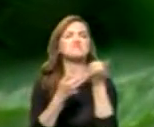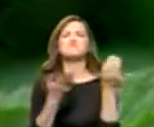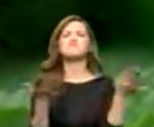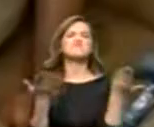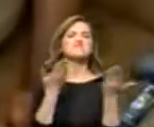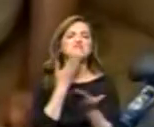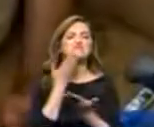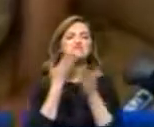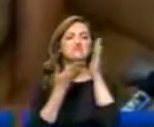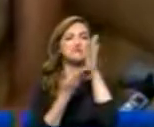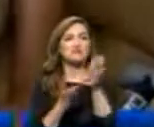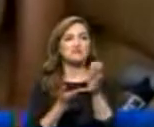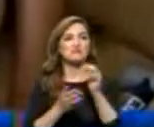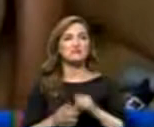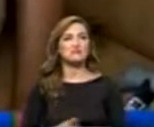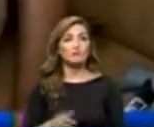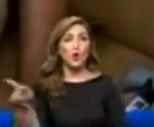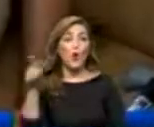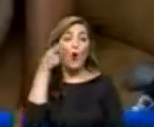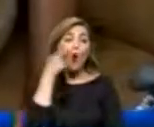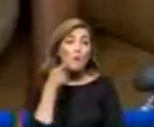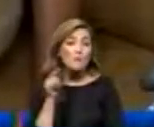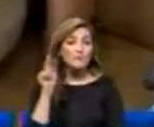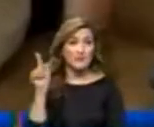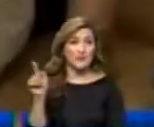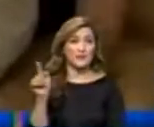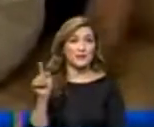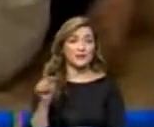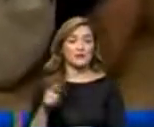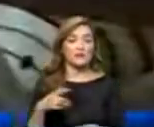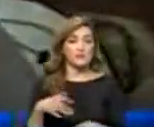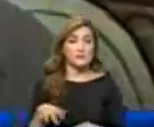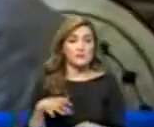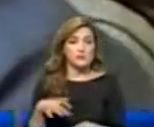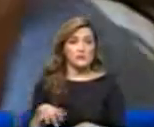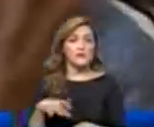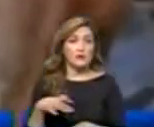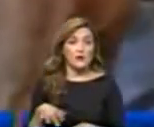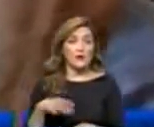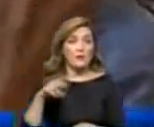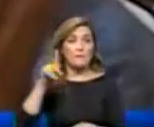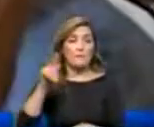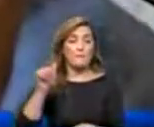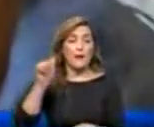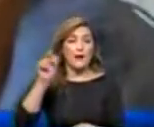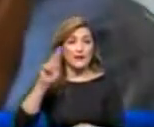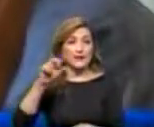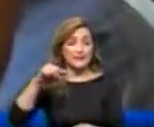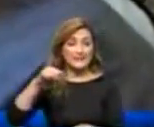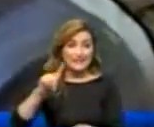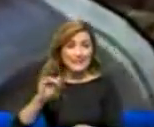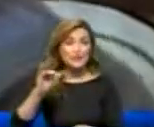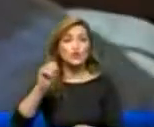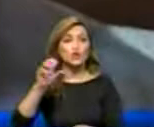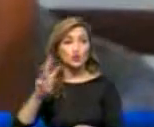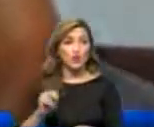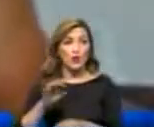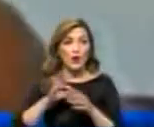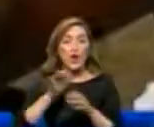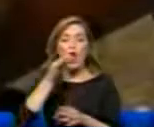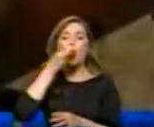se muestra un ejemplo. Este hombre, que sufre mal de Parkinson, toma una gota de cannabis y en